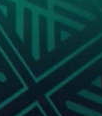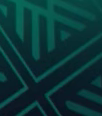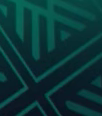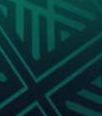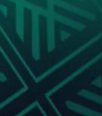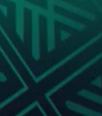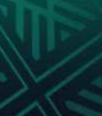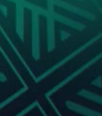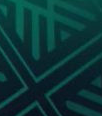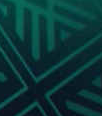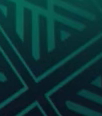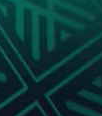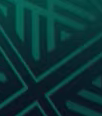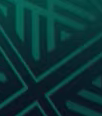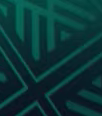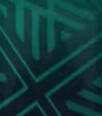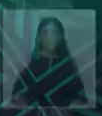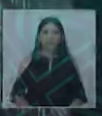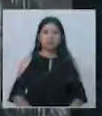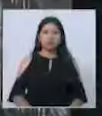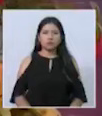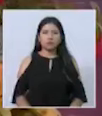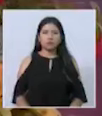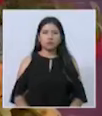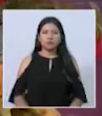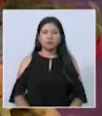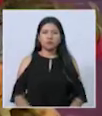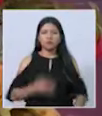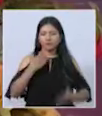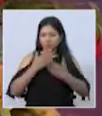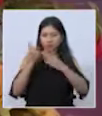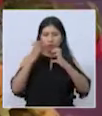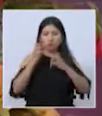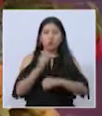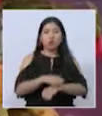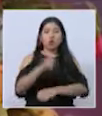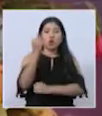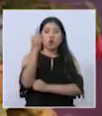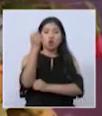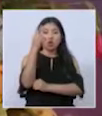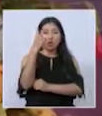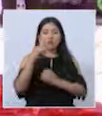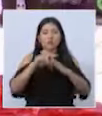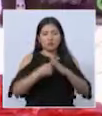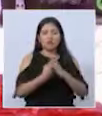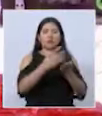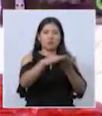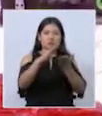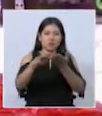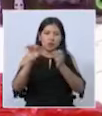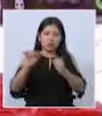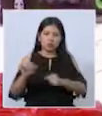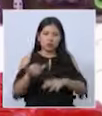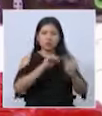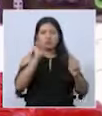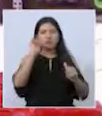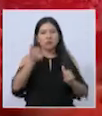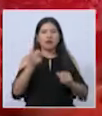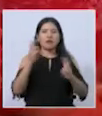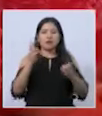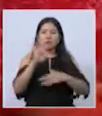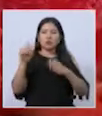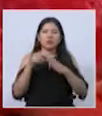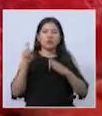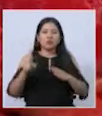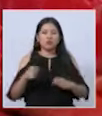y escuchando, hay que tomar en cuenta este comunicado importante. Vamos a tener muchas actividades como el armado de